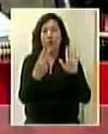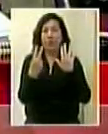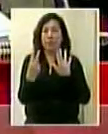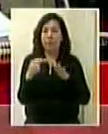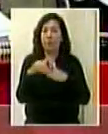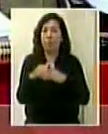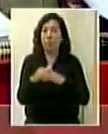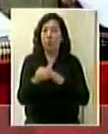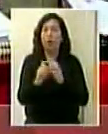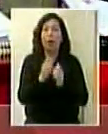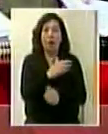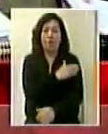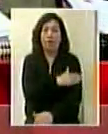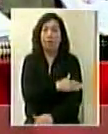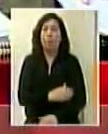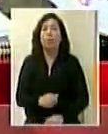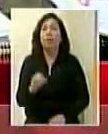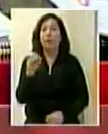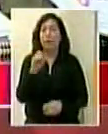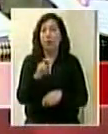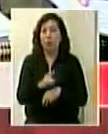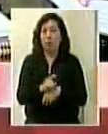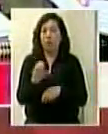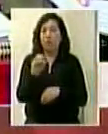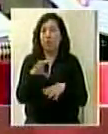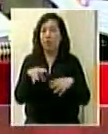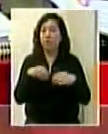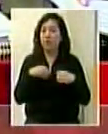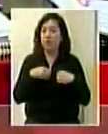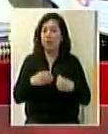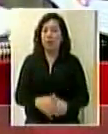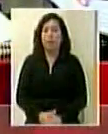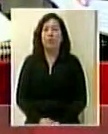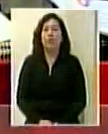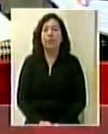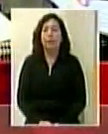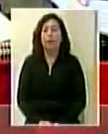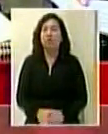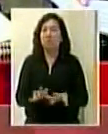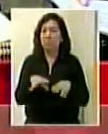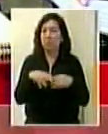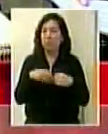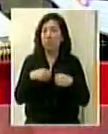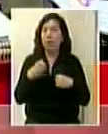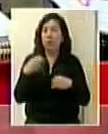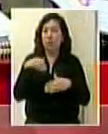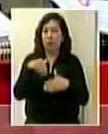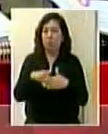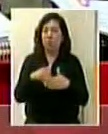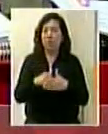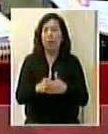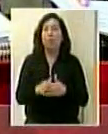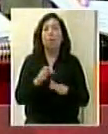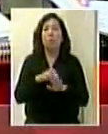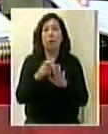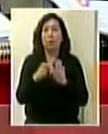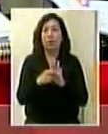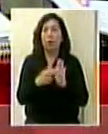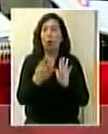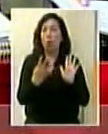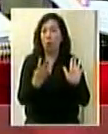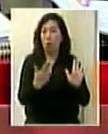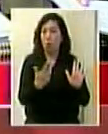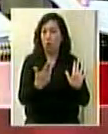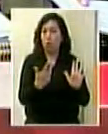77 congresistas a favor, 0 en contra, 0 abstenciones. Ha sido aprobada en segunda votación el proyecto de ley